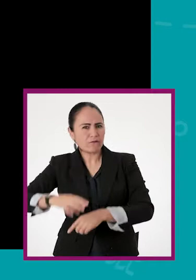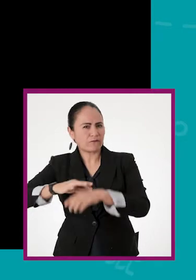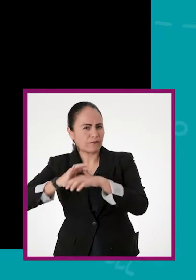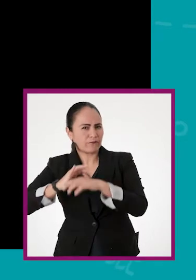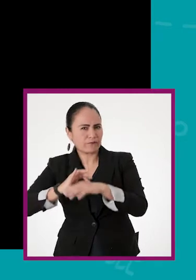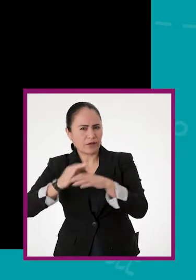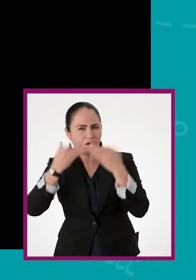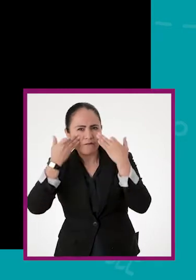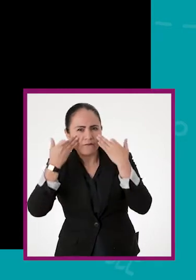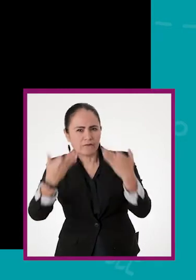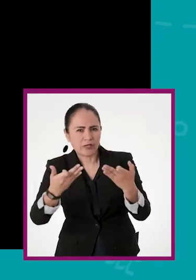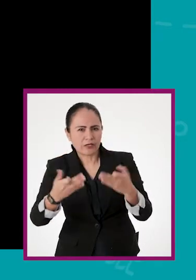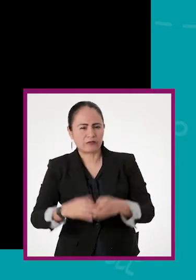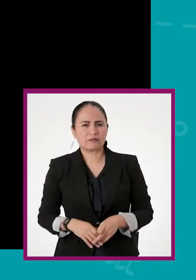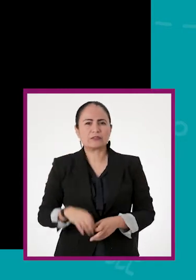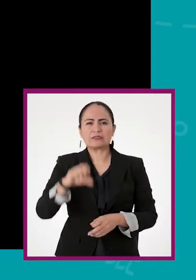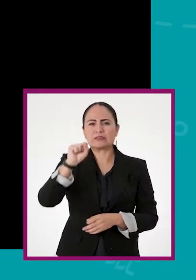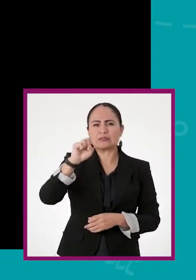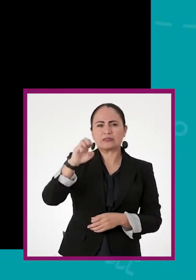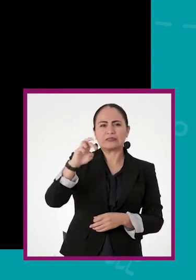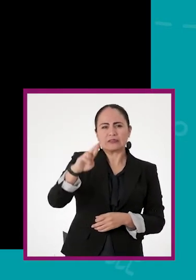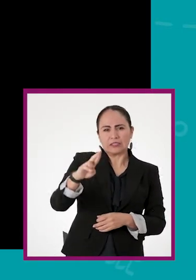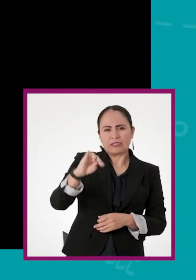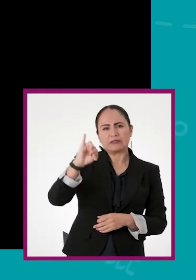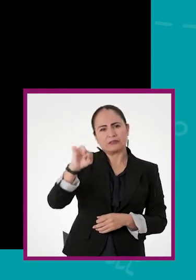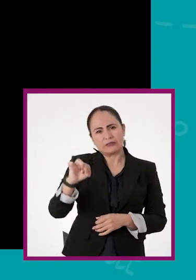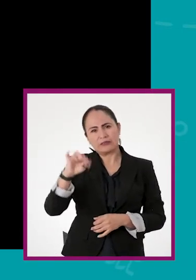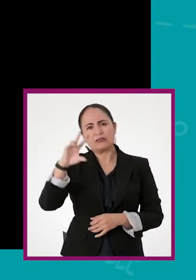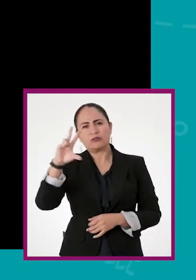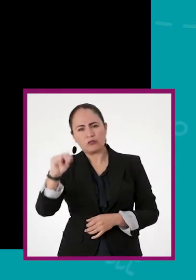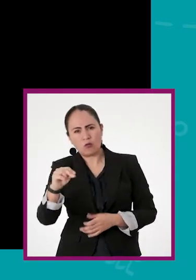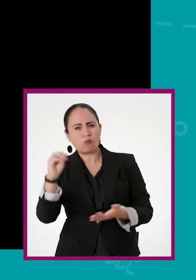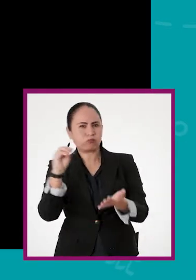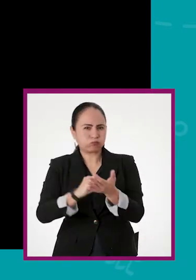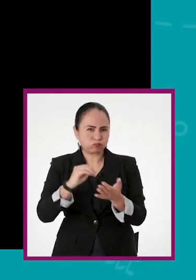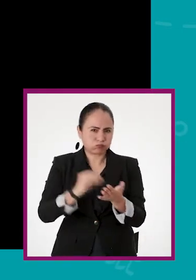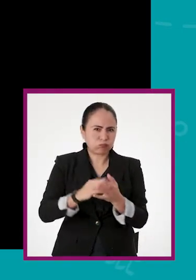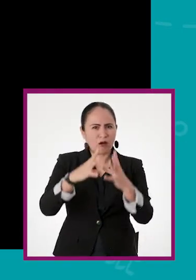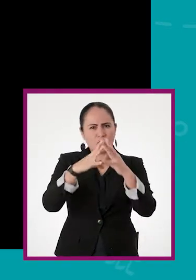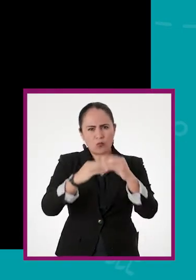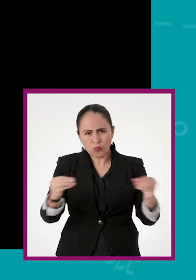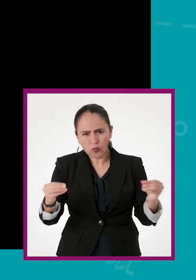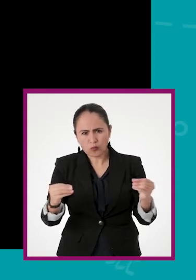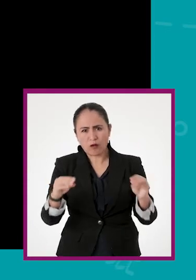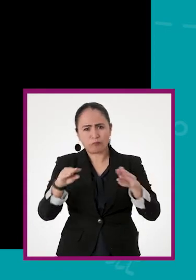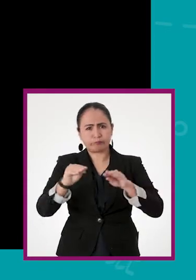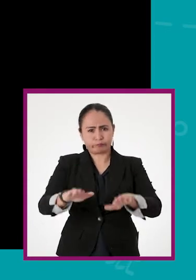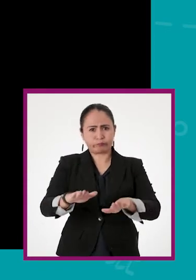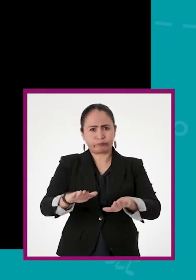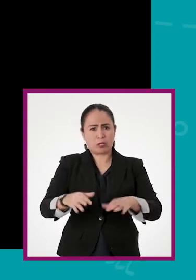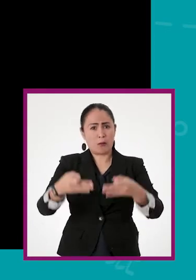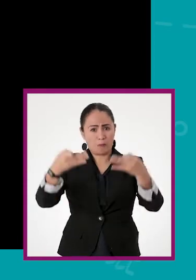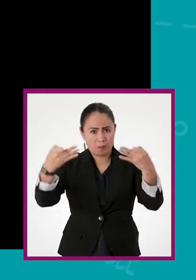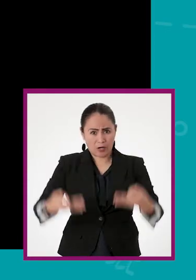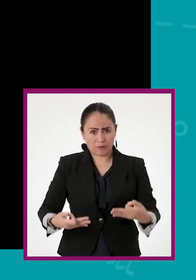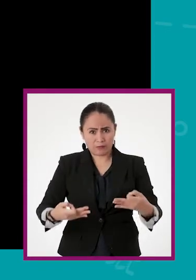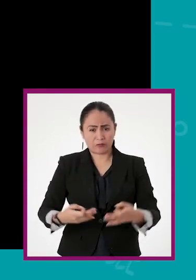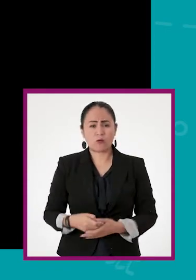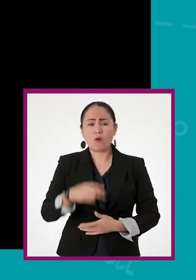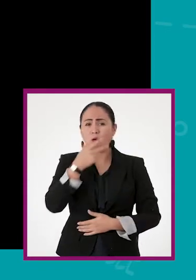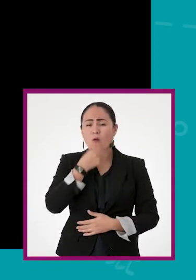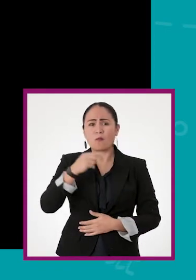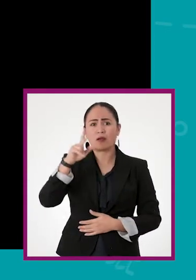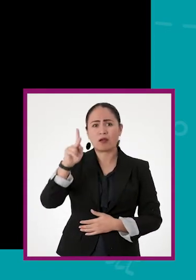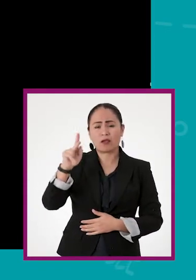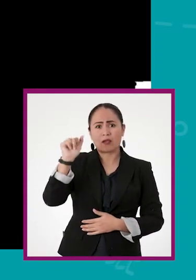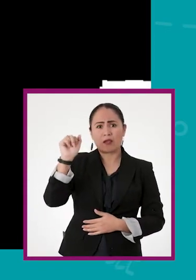que lo subyace, la del ser homogéneo, inmutable, eterno, inmóvil y perfecto.